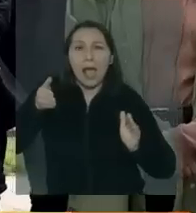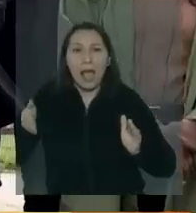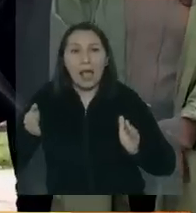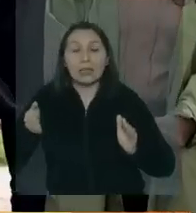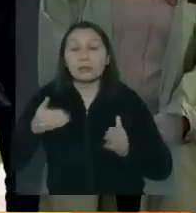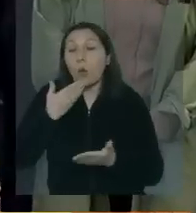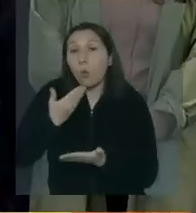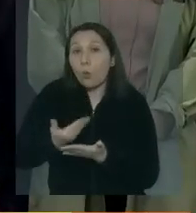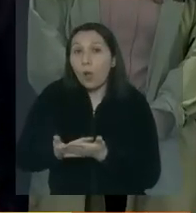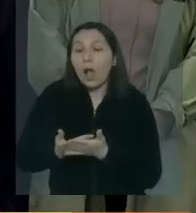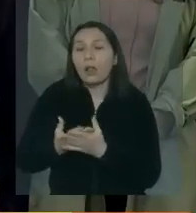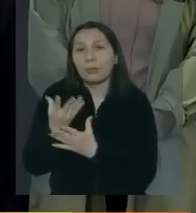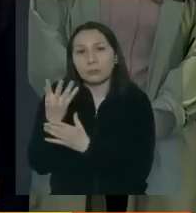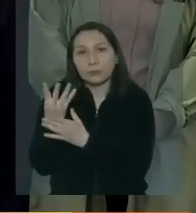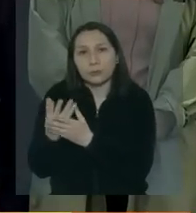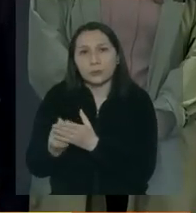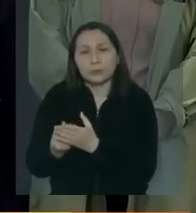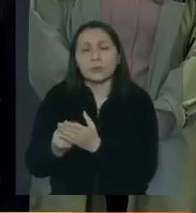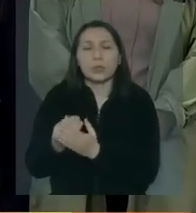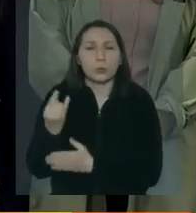hasta que termine